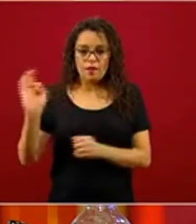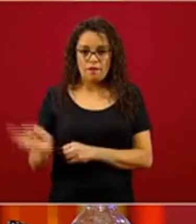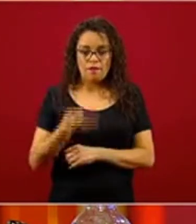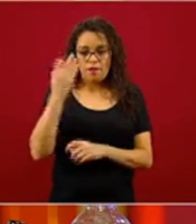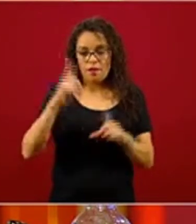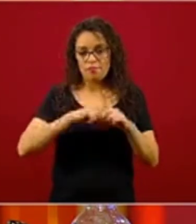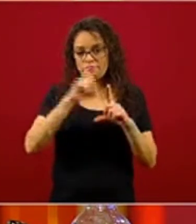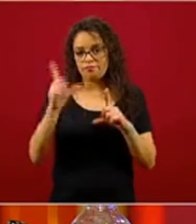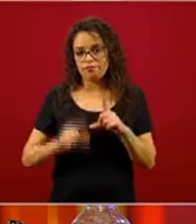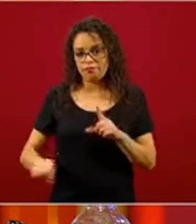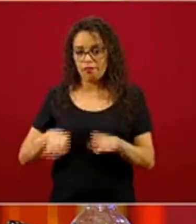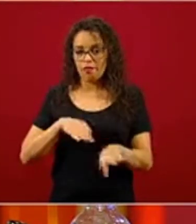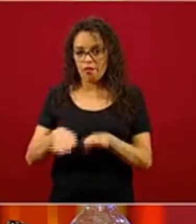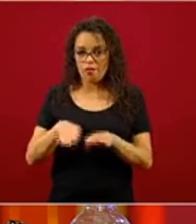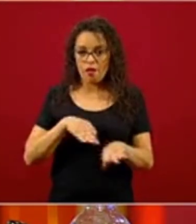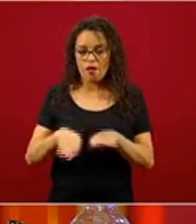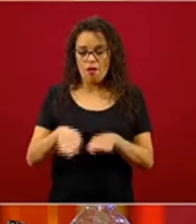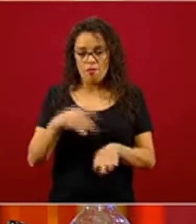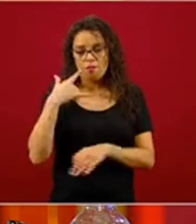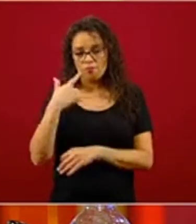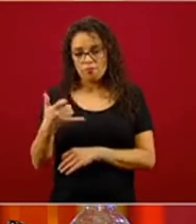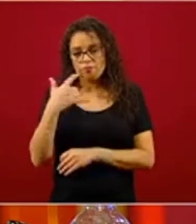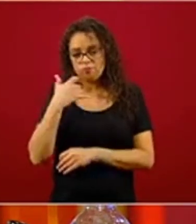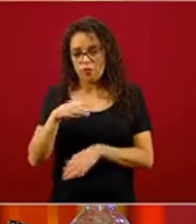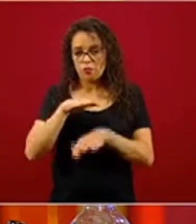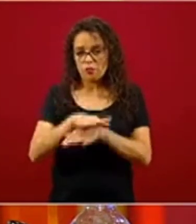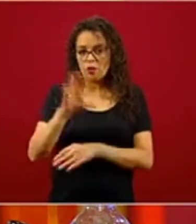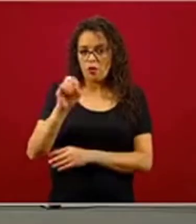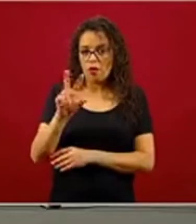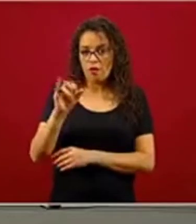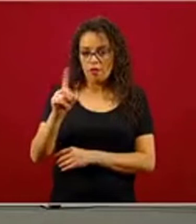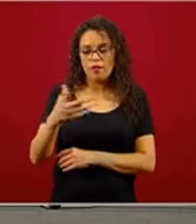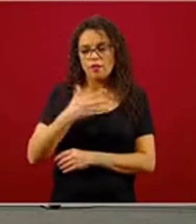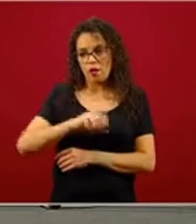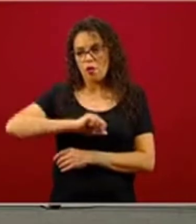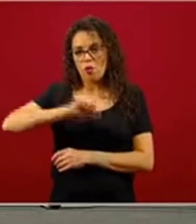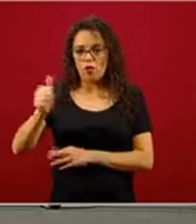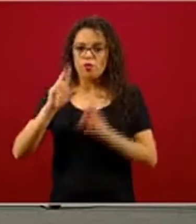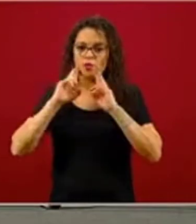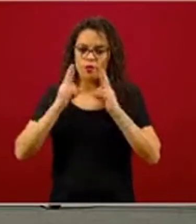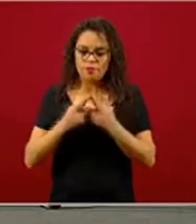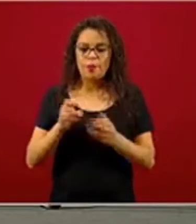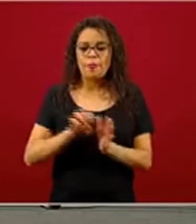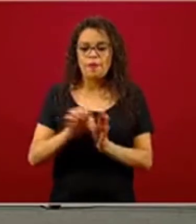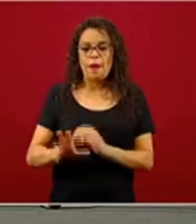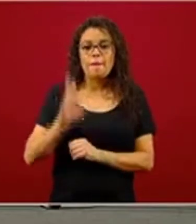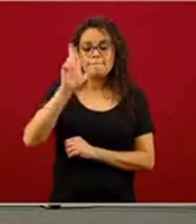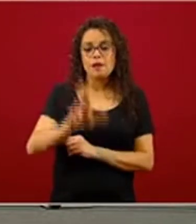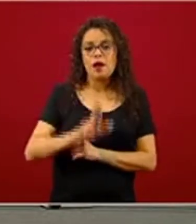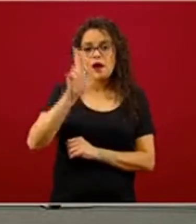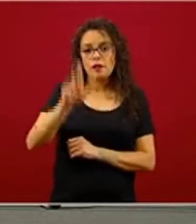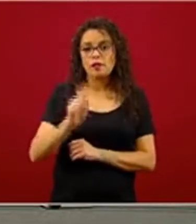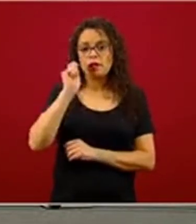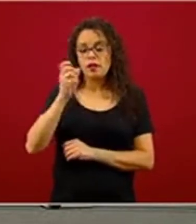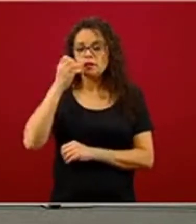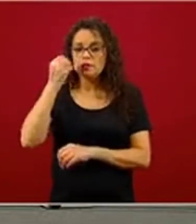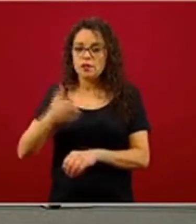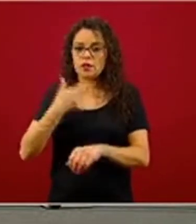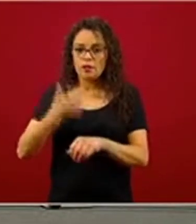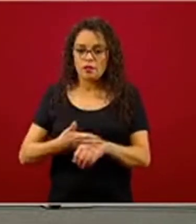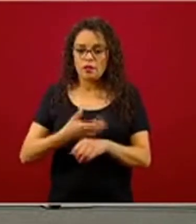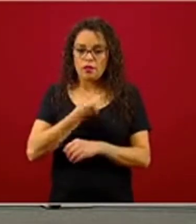COVID, tenemos varias otras reuniones. Tenemos, por ejemplo, la de los martes con las y los secretarios de salud